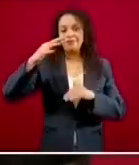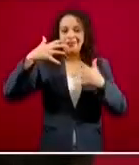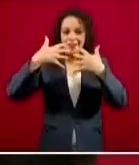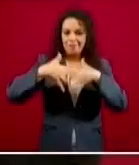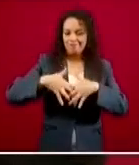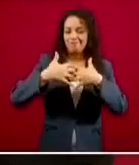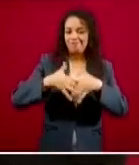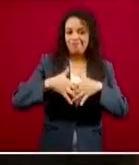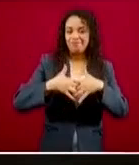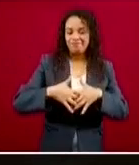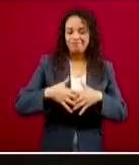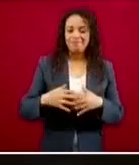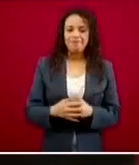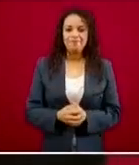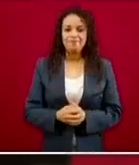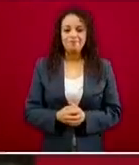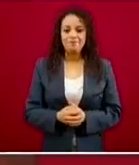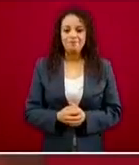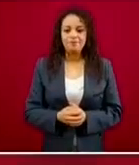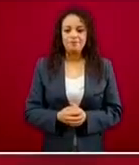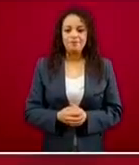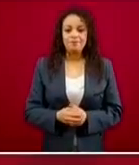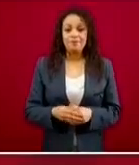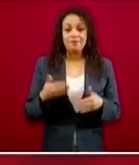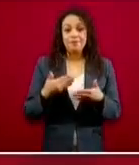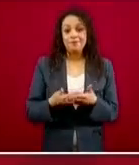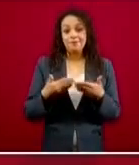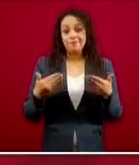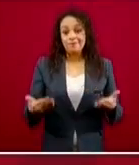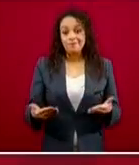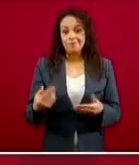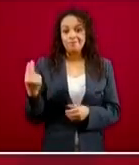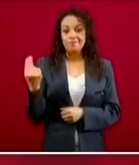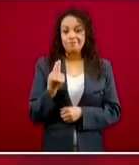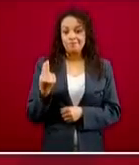Ahora vamos a tener que cerrar válvulas,